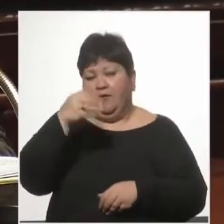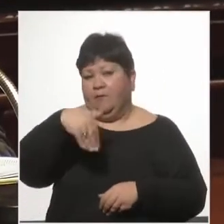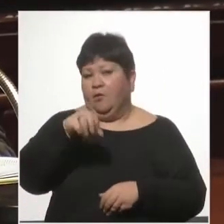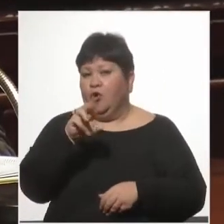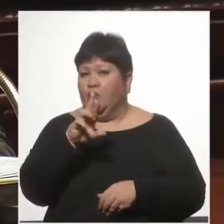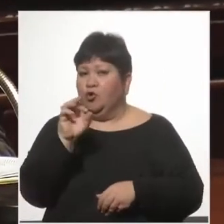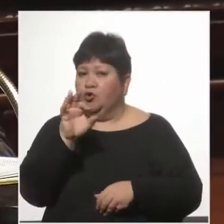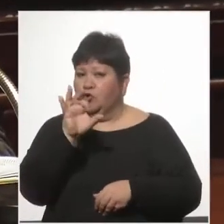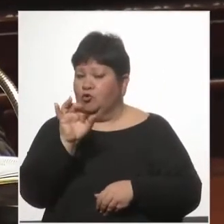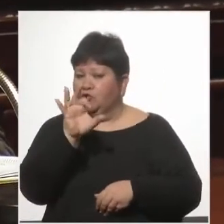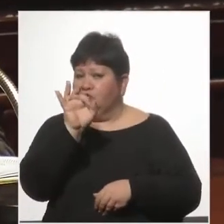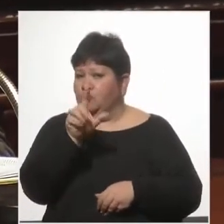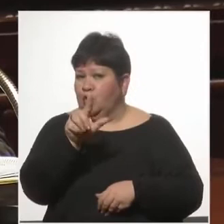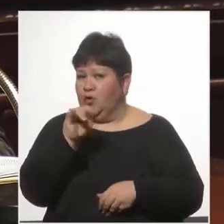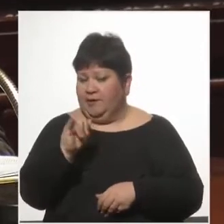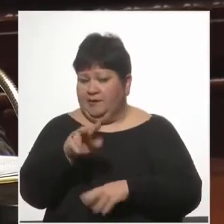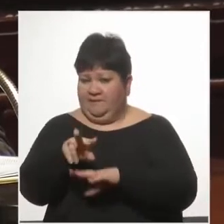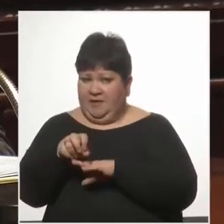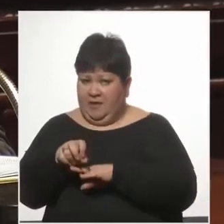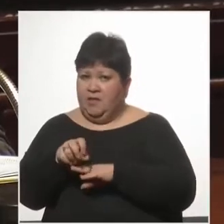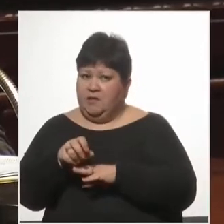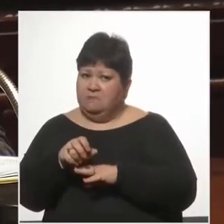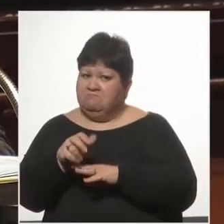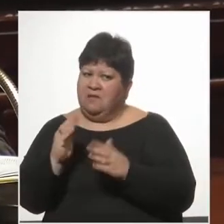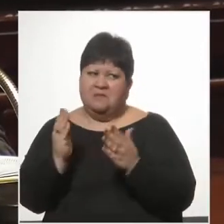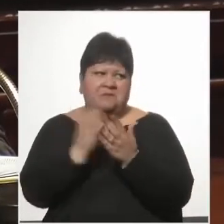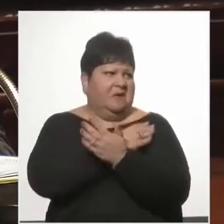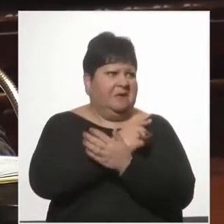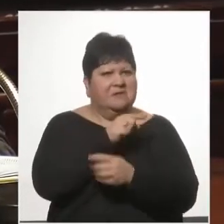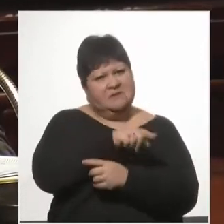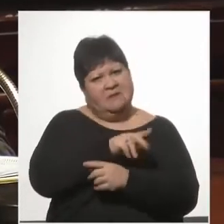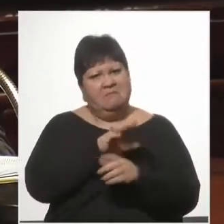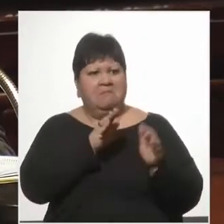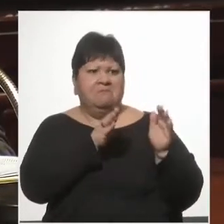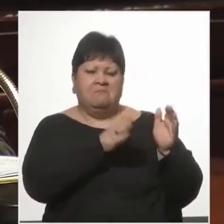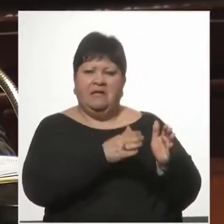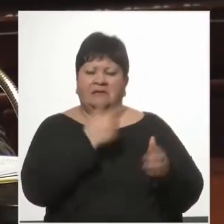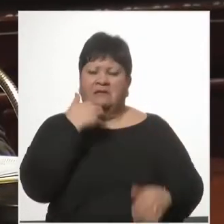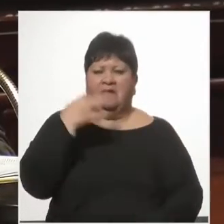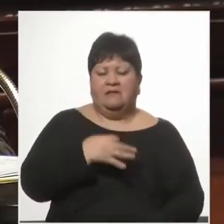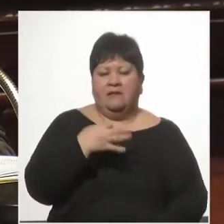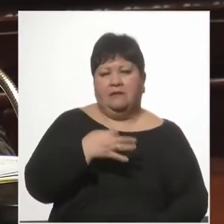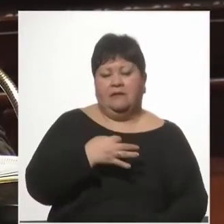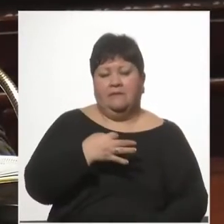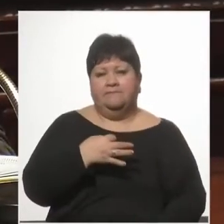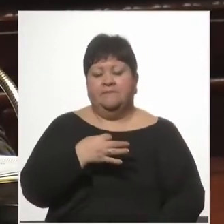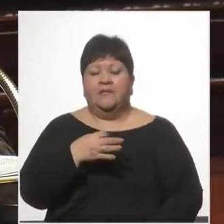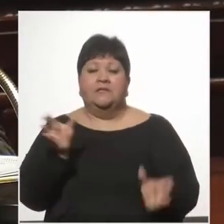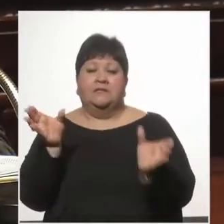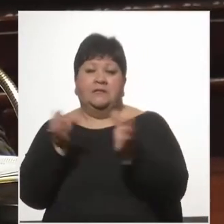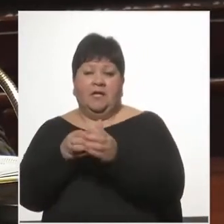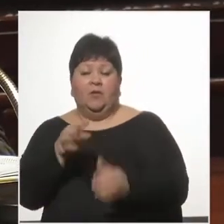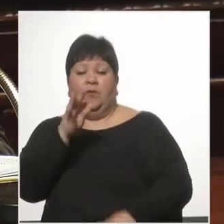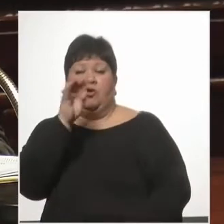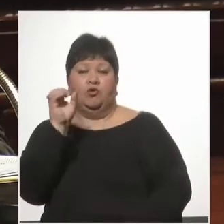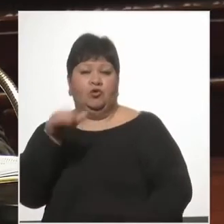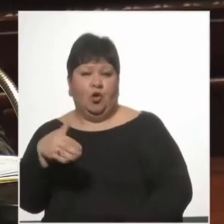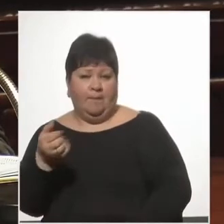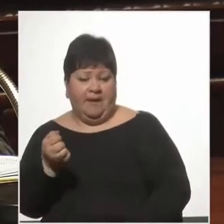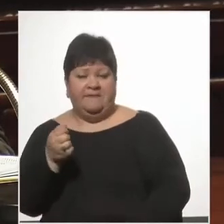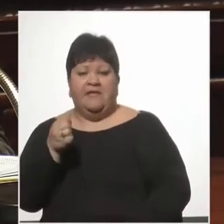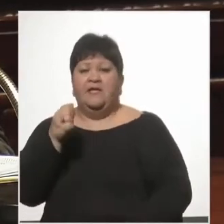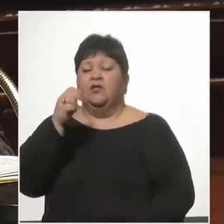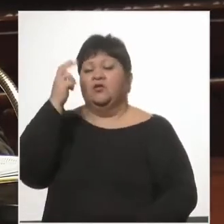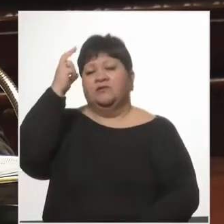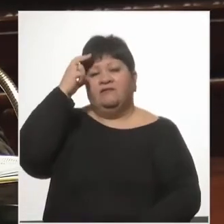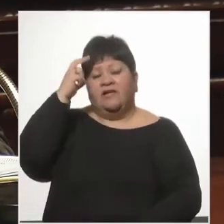también descarta esa parte de la realidad. El ministro Menéndez se reúne con el doctor Toma y el doctor Tabaré Vázquez, les informa de todo